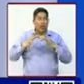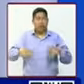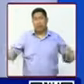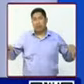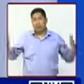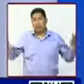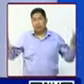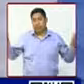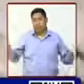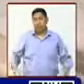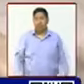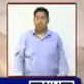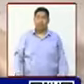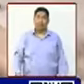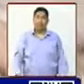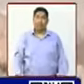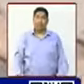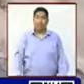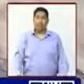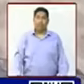lugares.